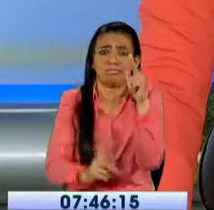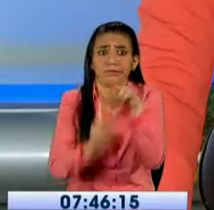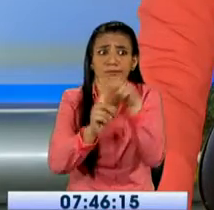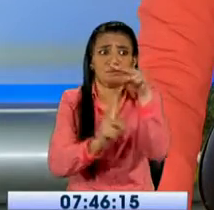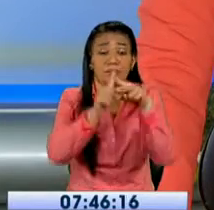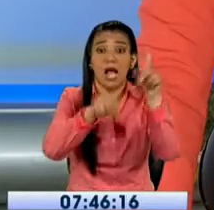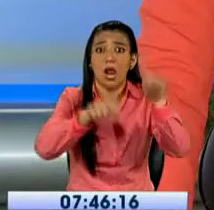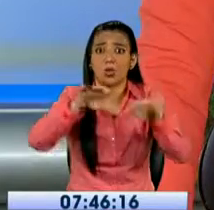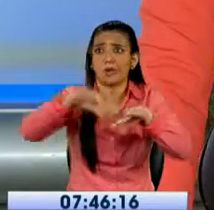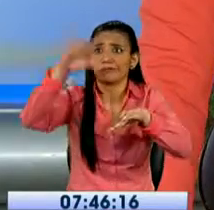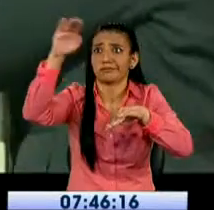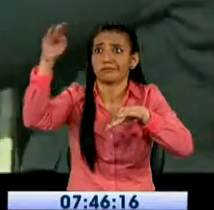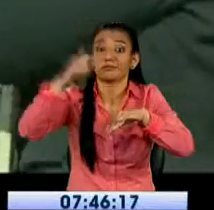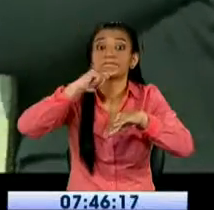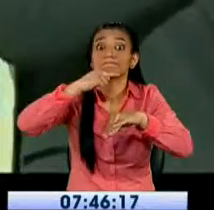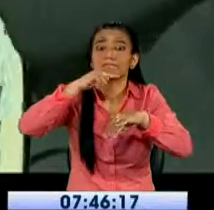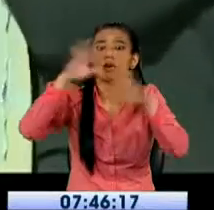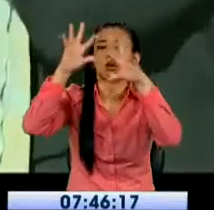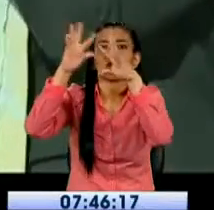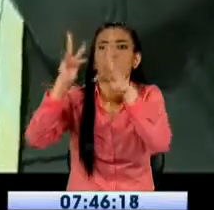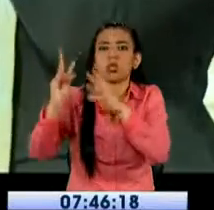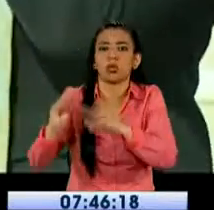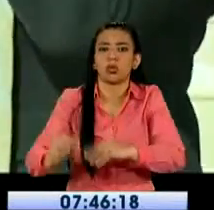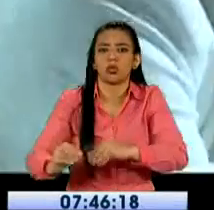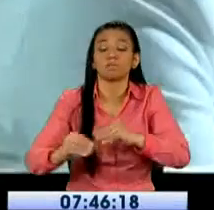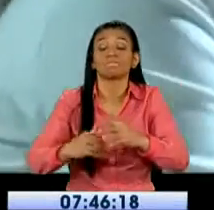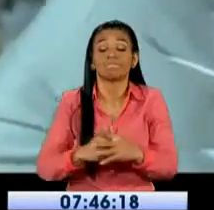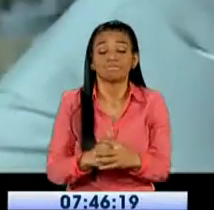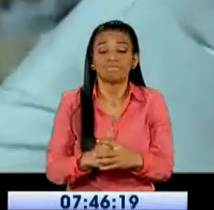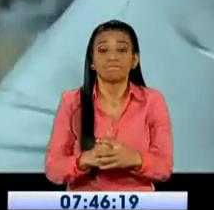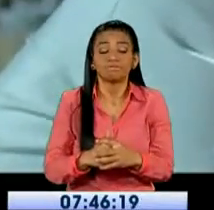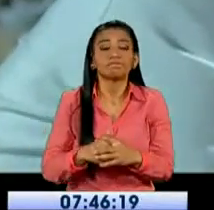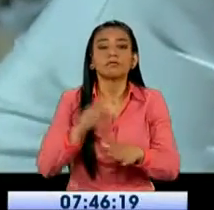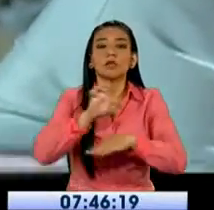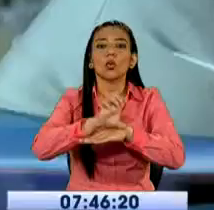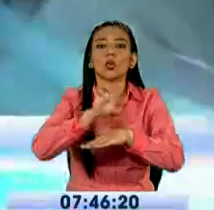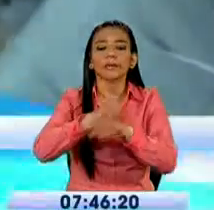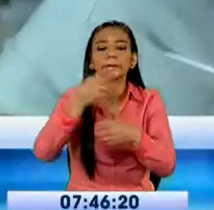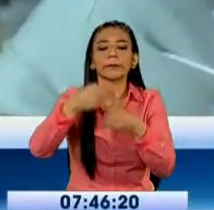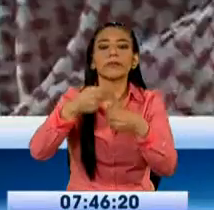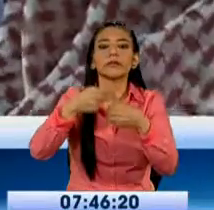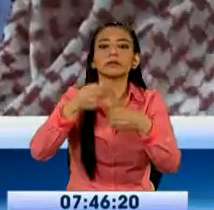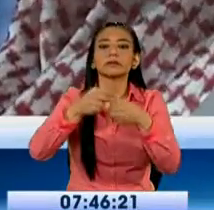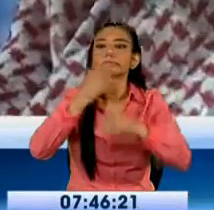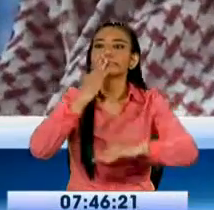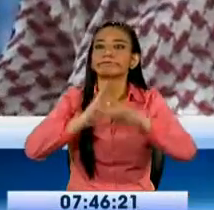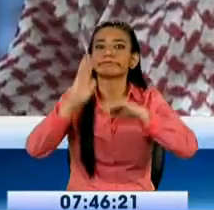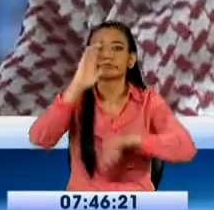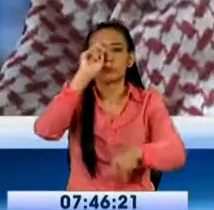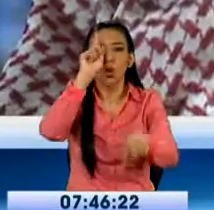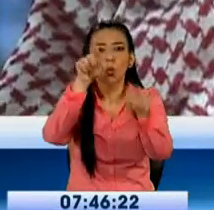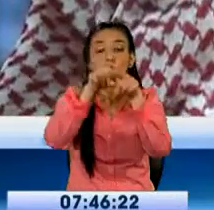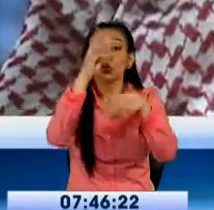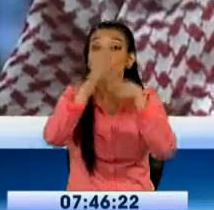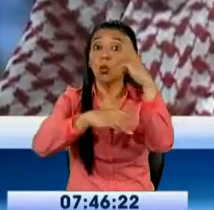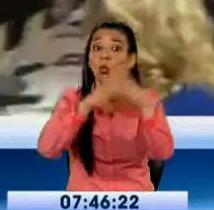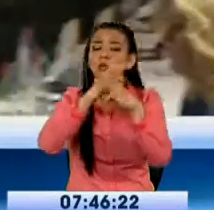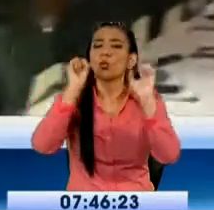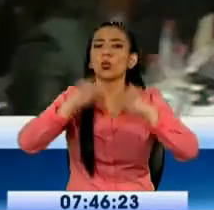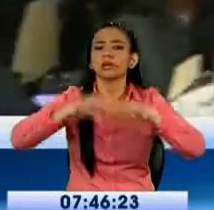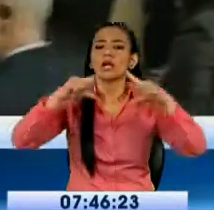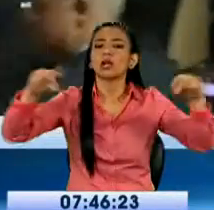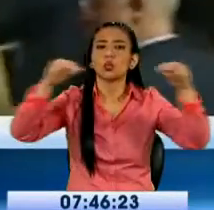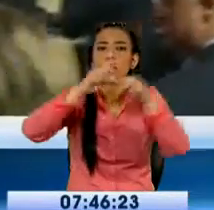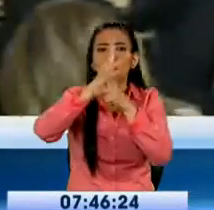de glaciares. El Ecuador participa del Acuerdo de París para reducir la contaminación ambiental en el mundo. En este